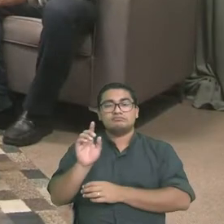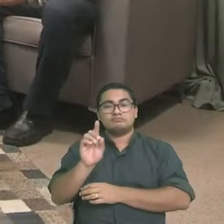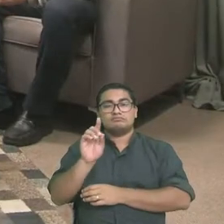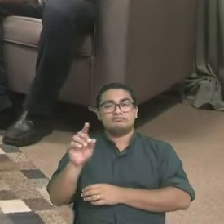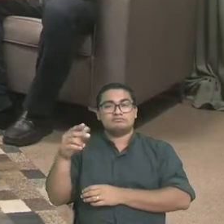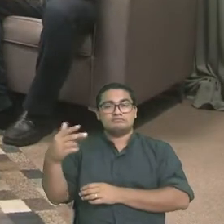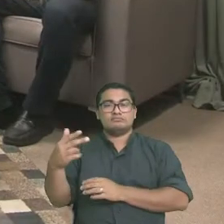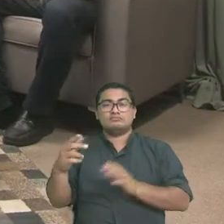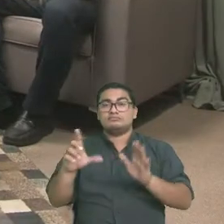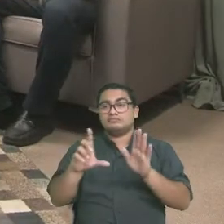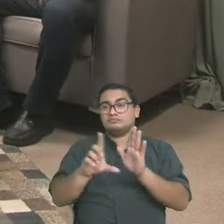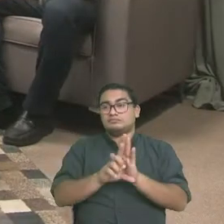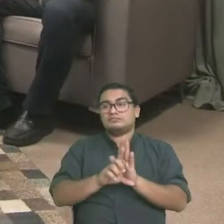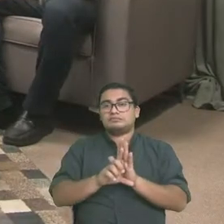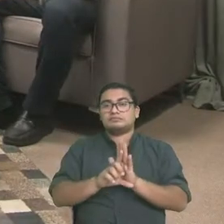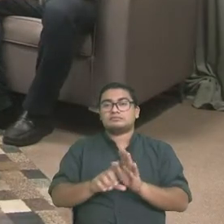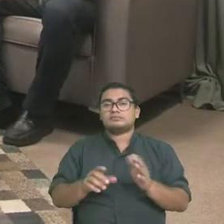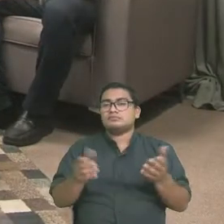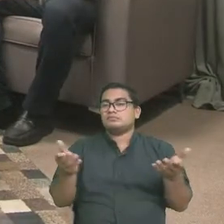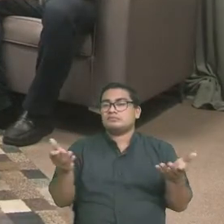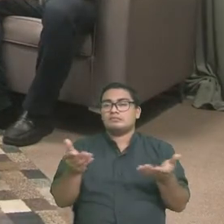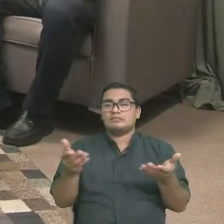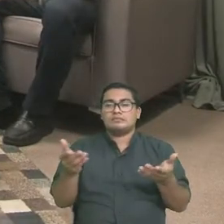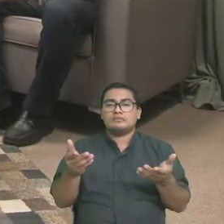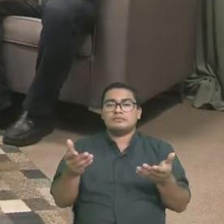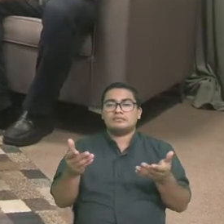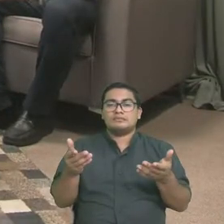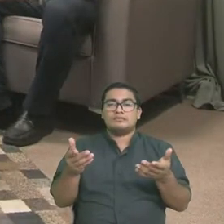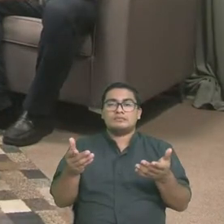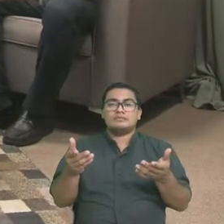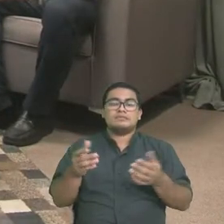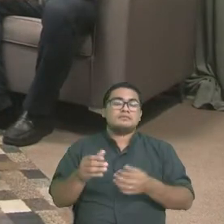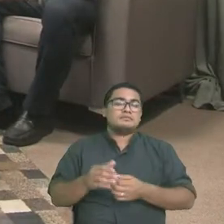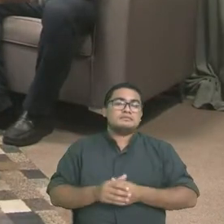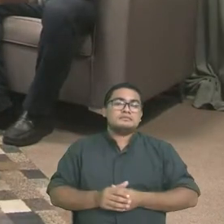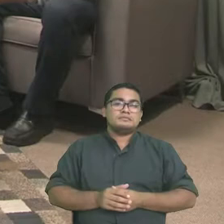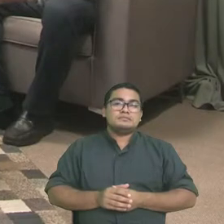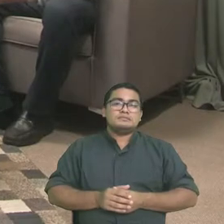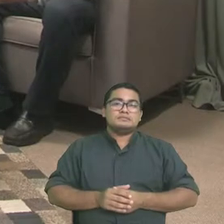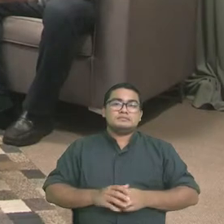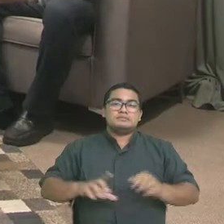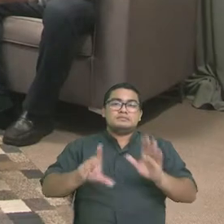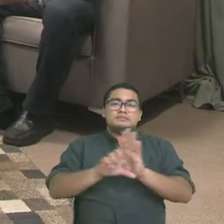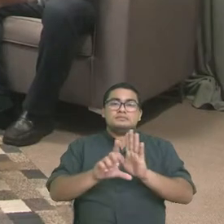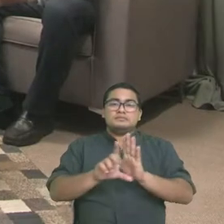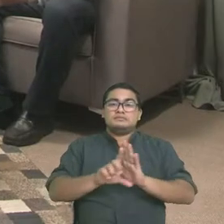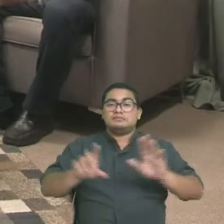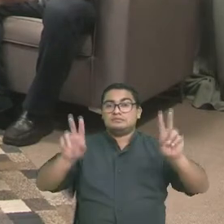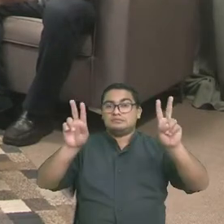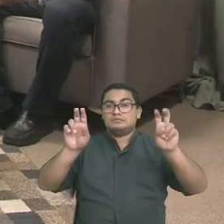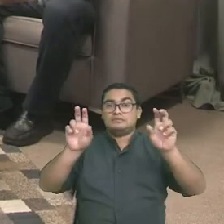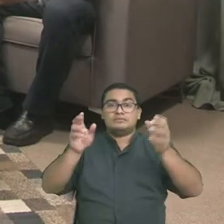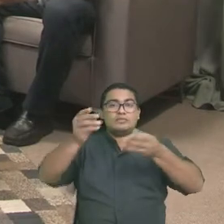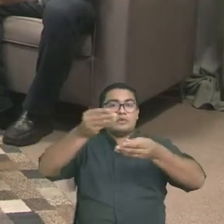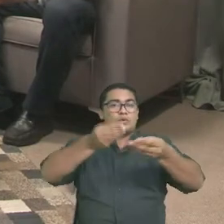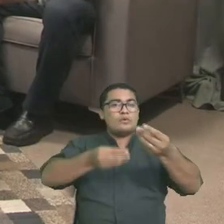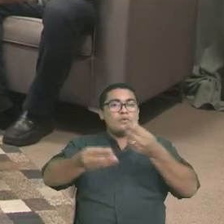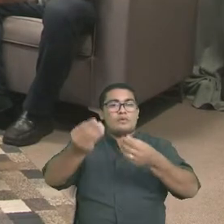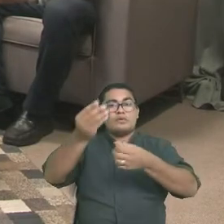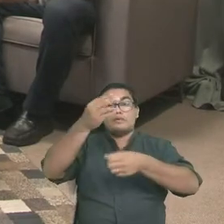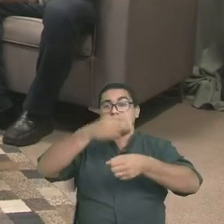Leyes que van desde las leyes que tienen que ver con el sistema financiero